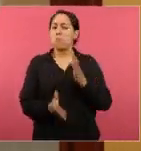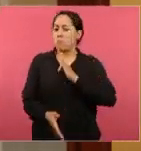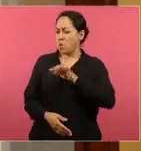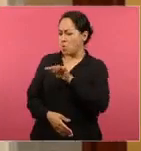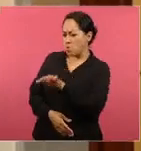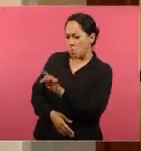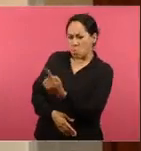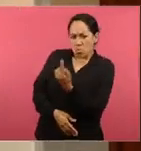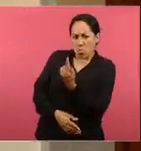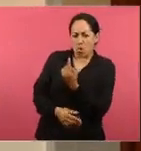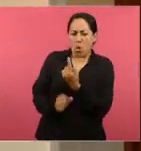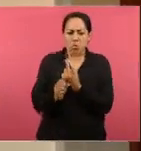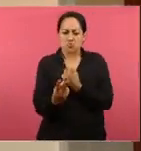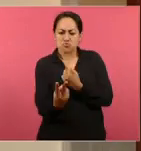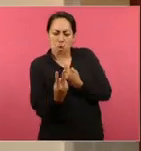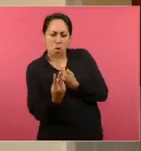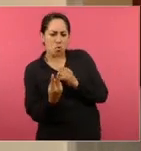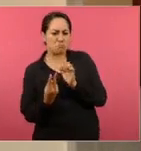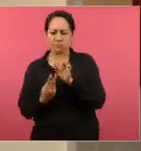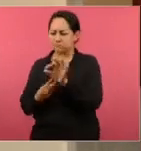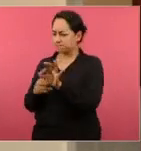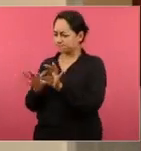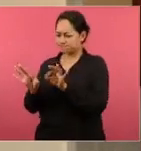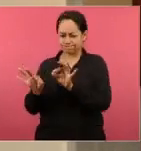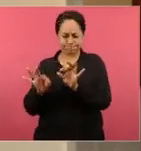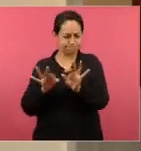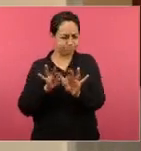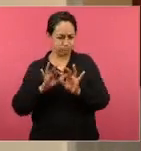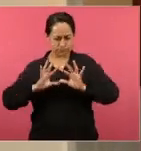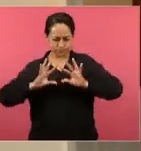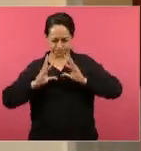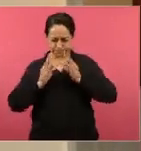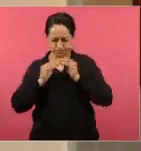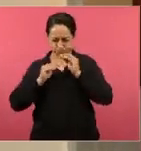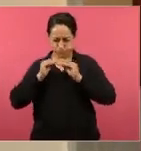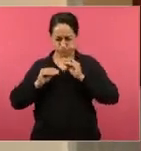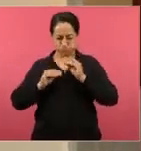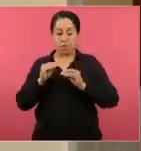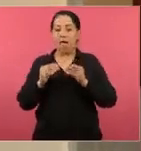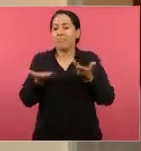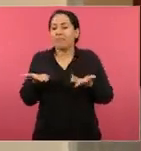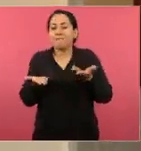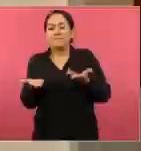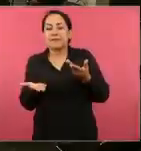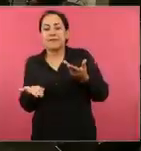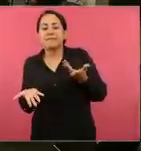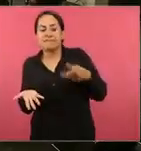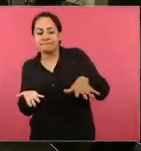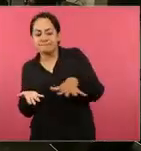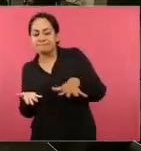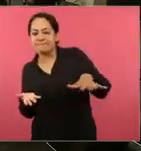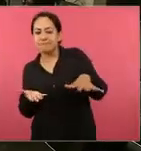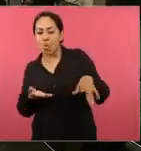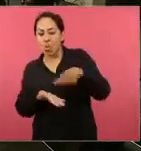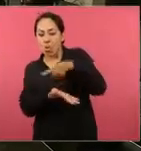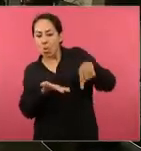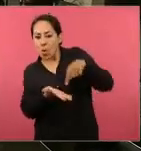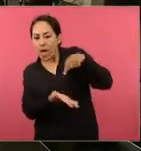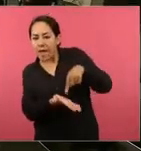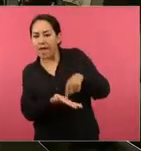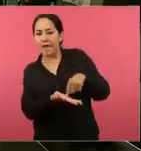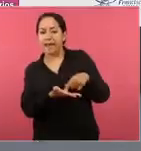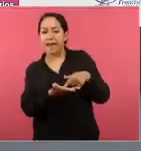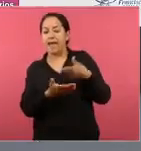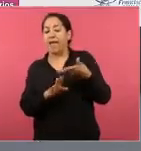o reconstruirlos de acuerdo a cada territorio. Y eso no existía antes. La única